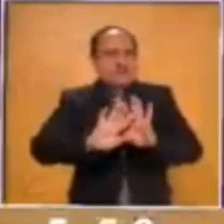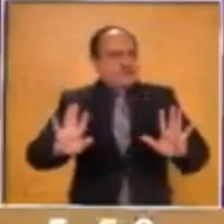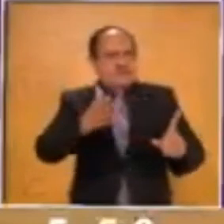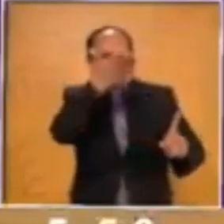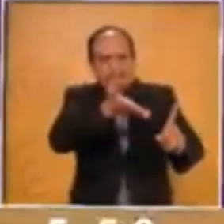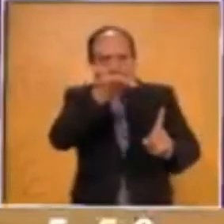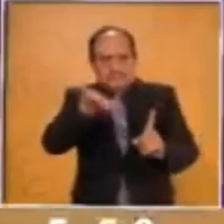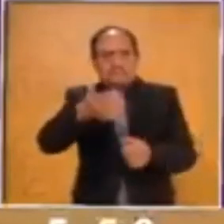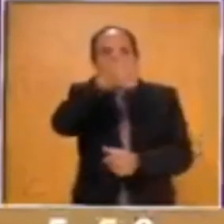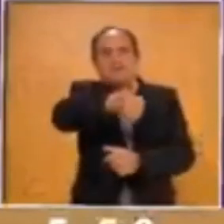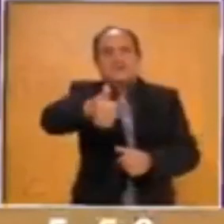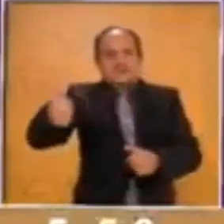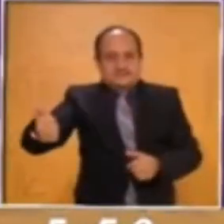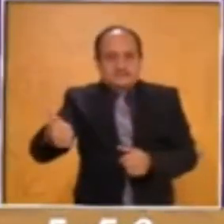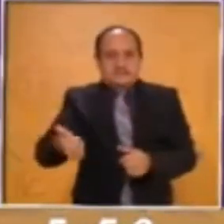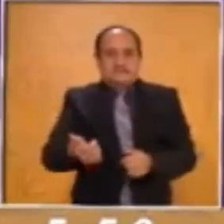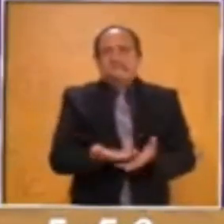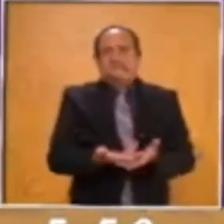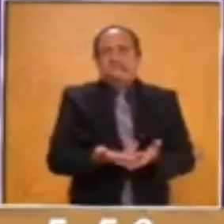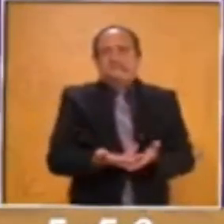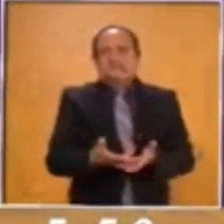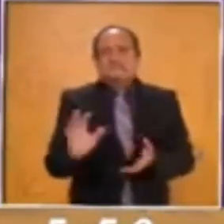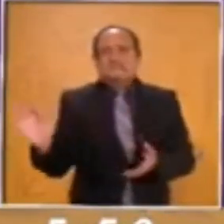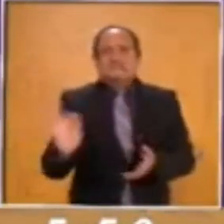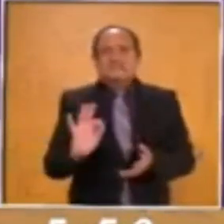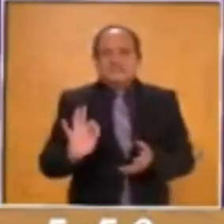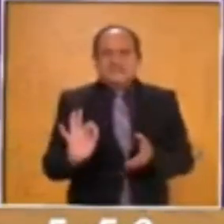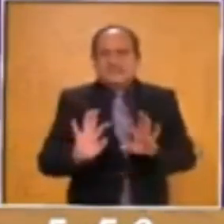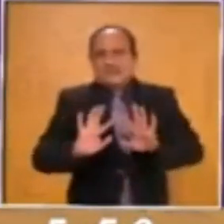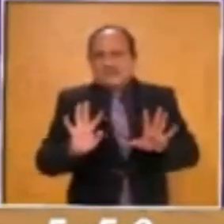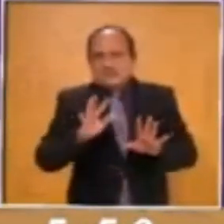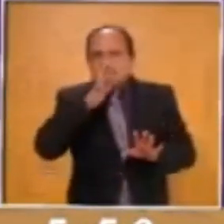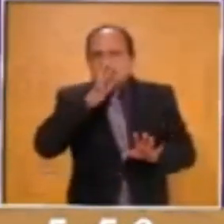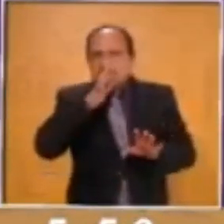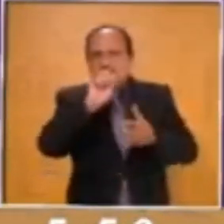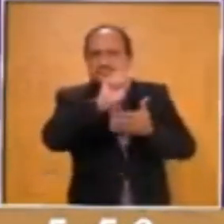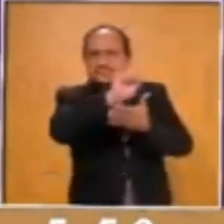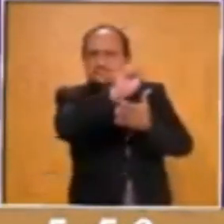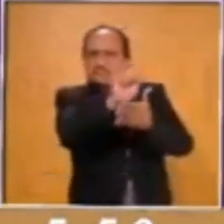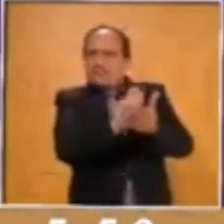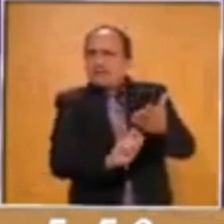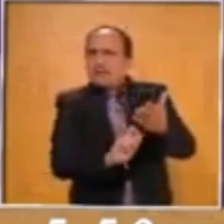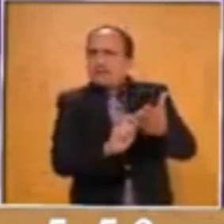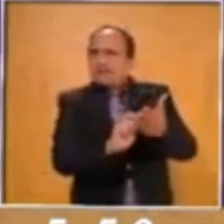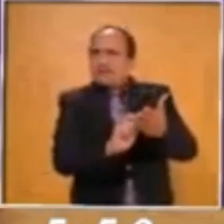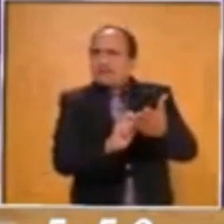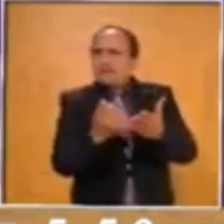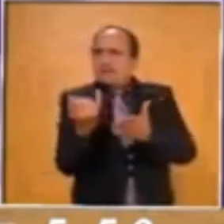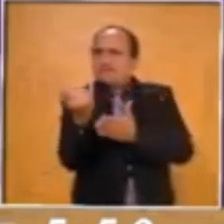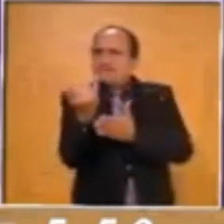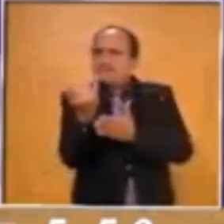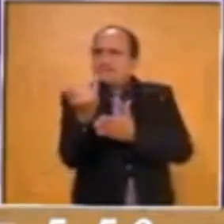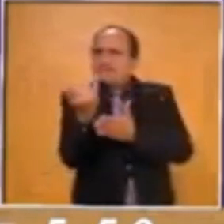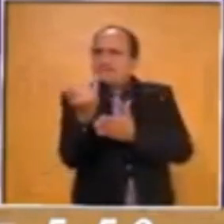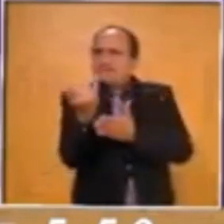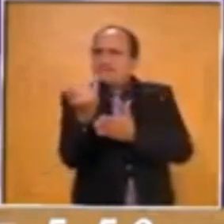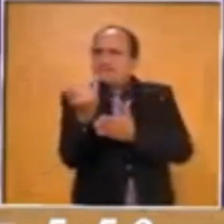personalidad propia, que quizás a lo mejor no puedas describirla con una imagen, pero